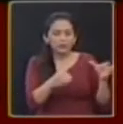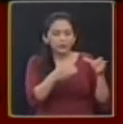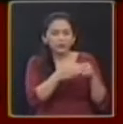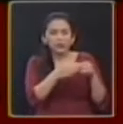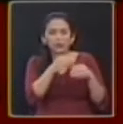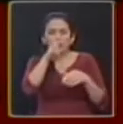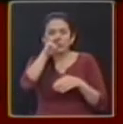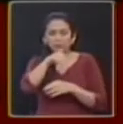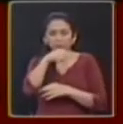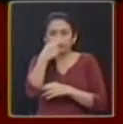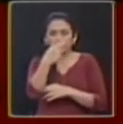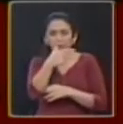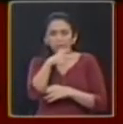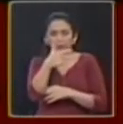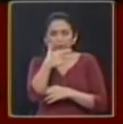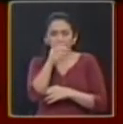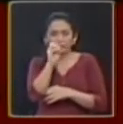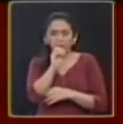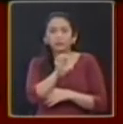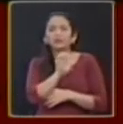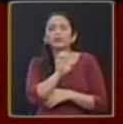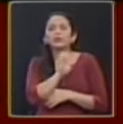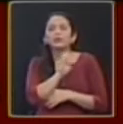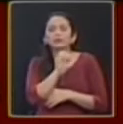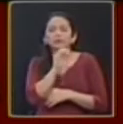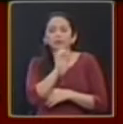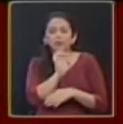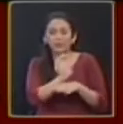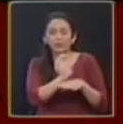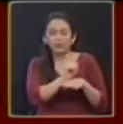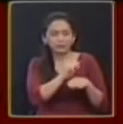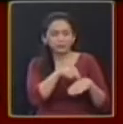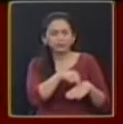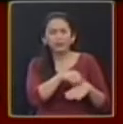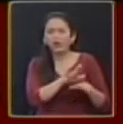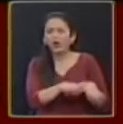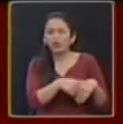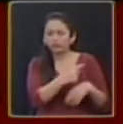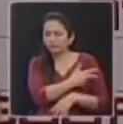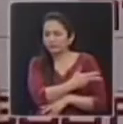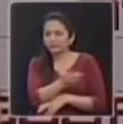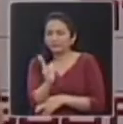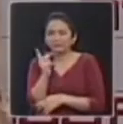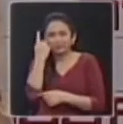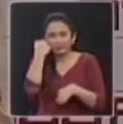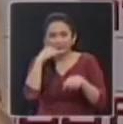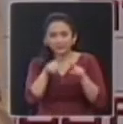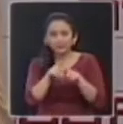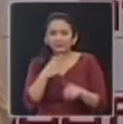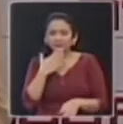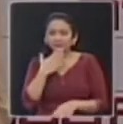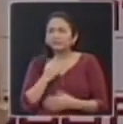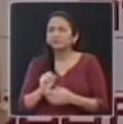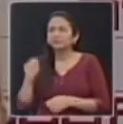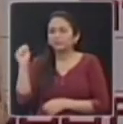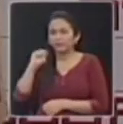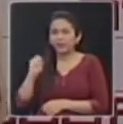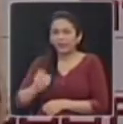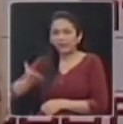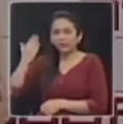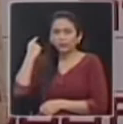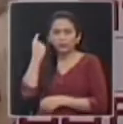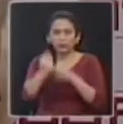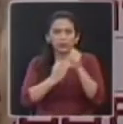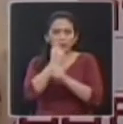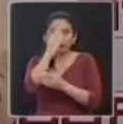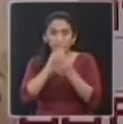Ecuador. ¿Cómo se da este acercamiento? Bueno, este acercamiento se da ya alrededor de hace un año, año y medio más o menos, en